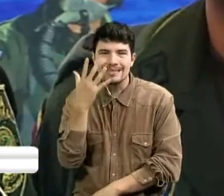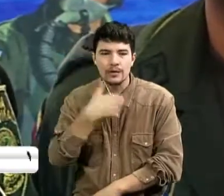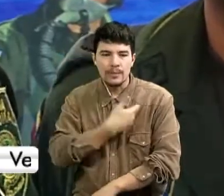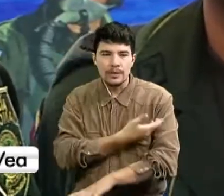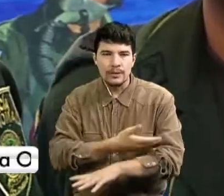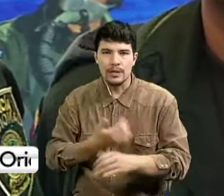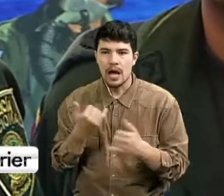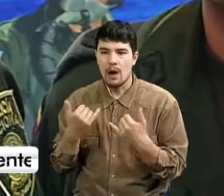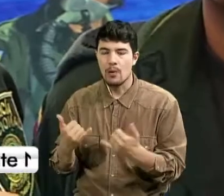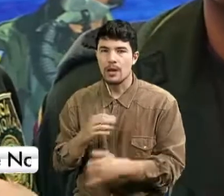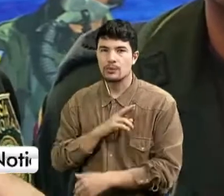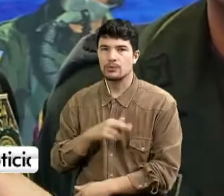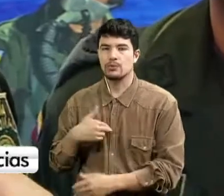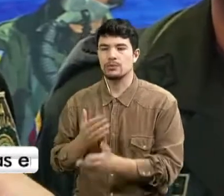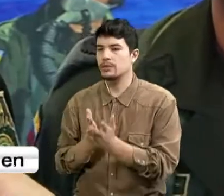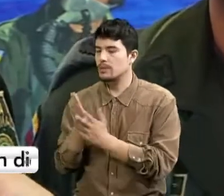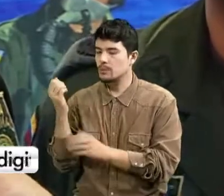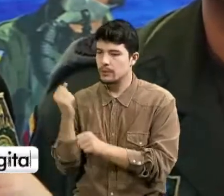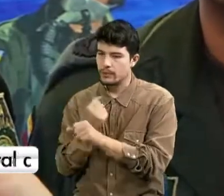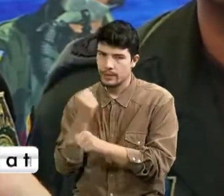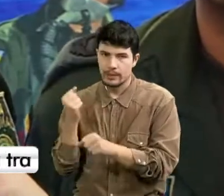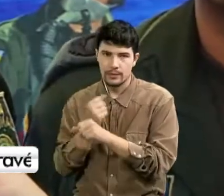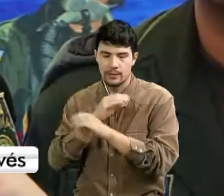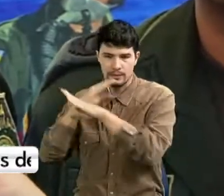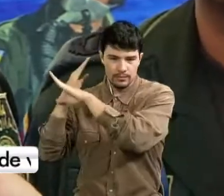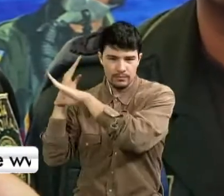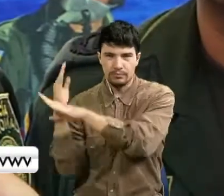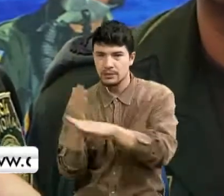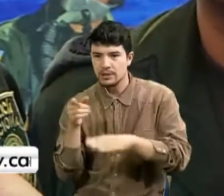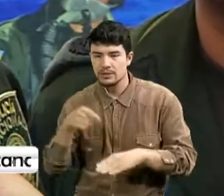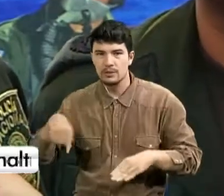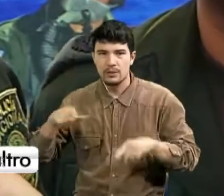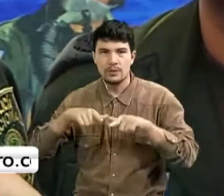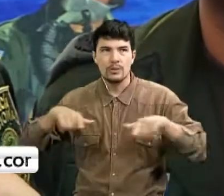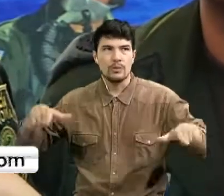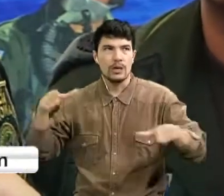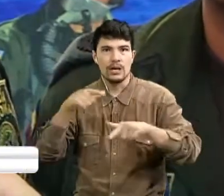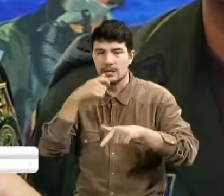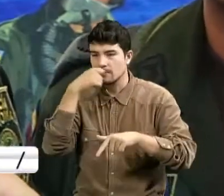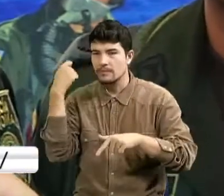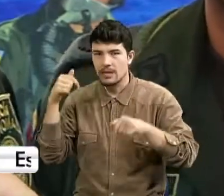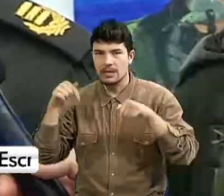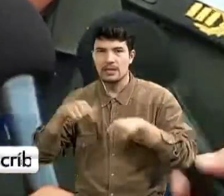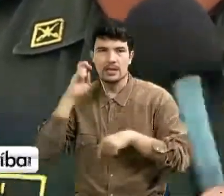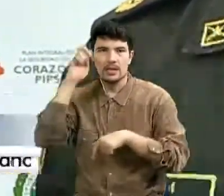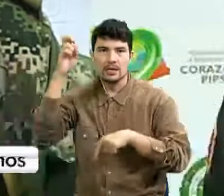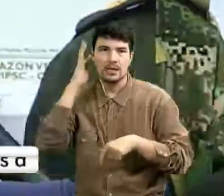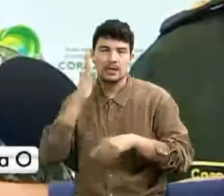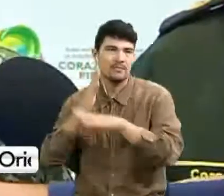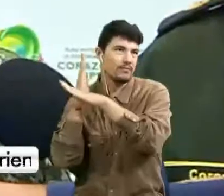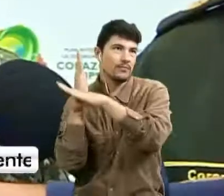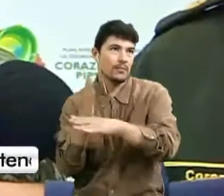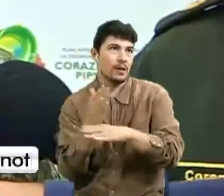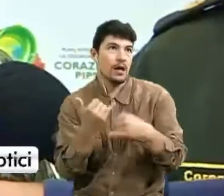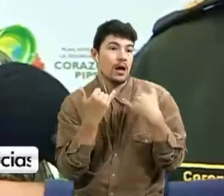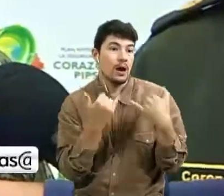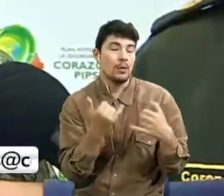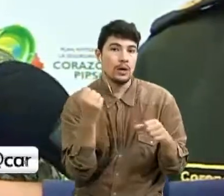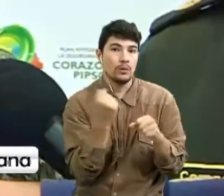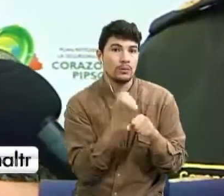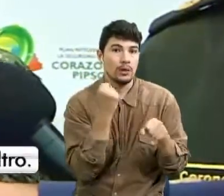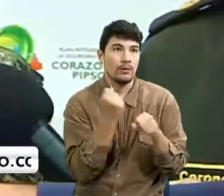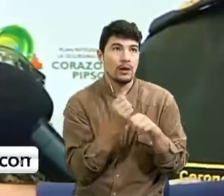trabajando desarticulando todo este tipo de laboratorios que se presentan en el departamento de norte de santander es un trabajo que se ha hecho